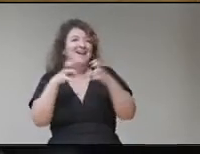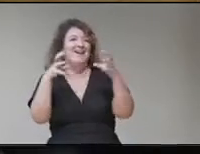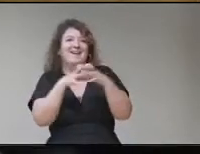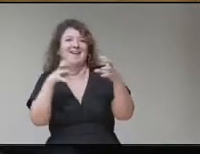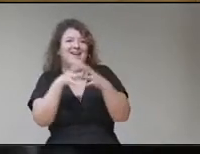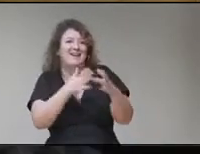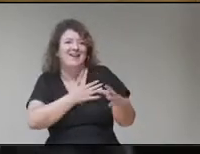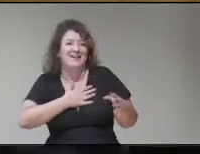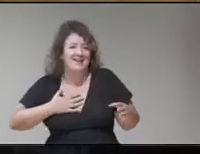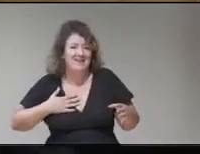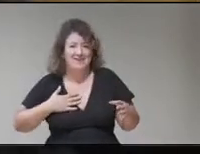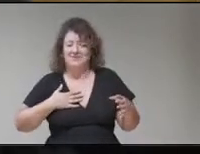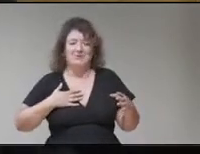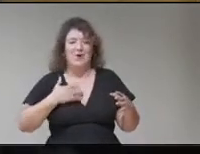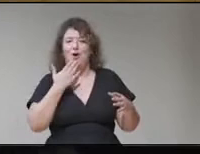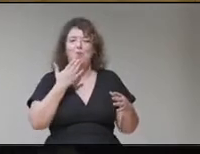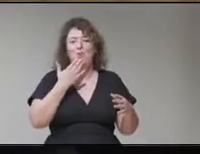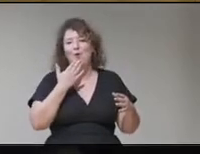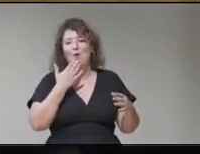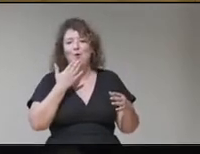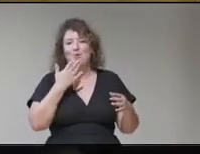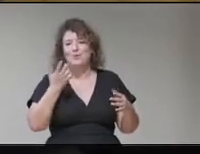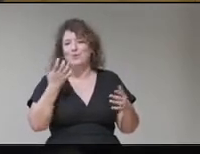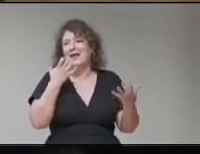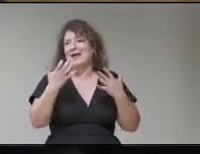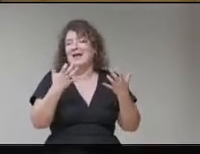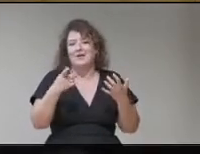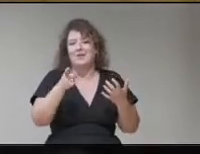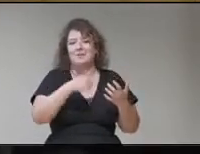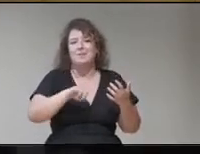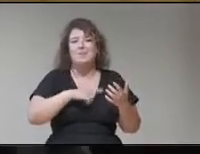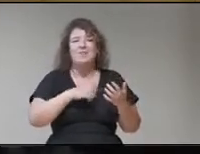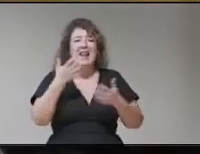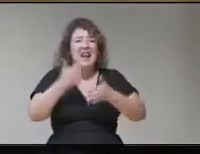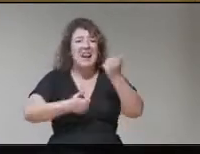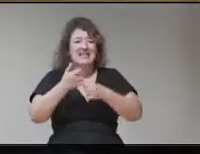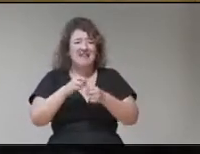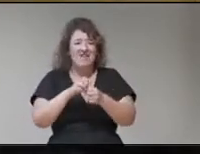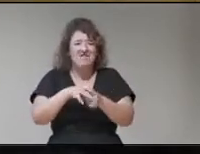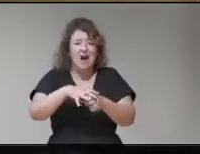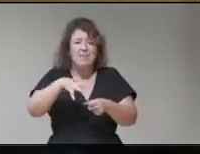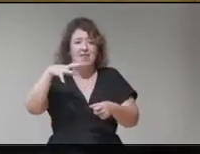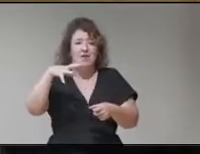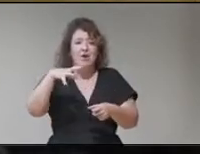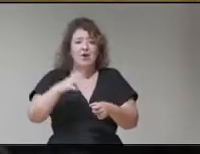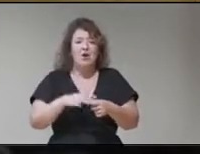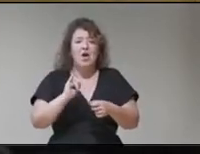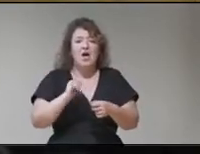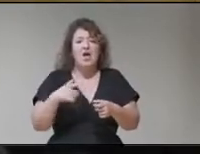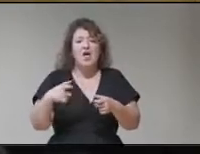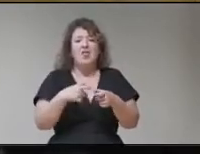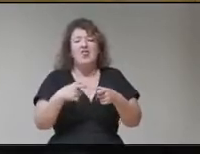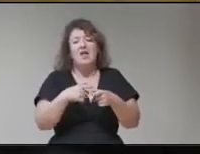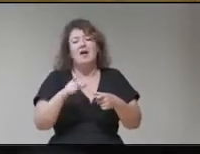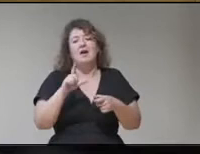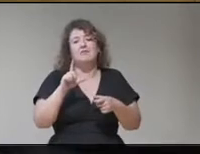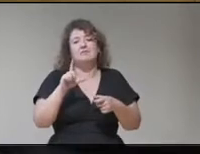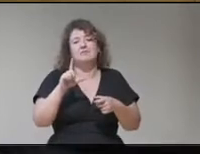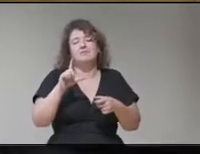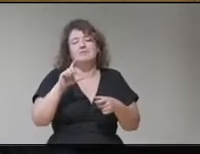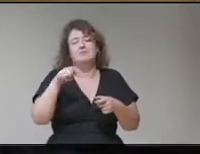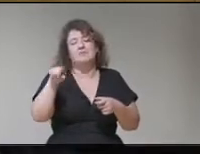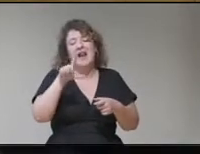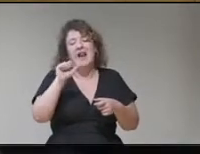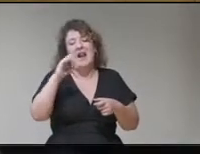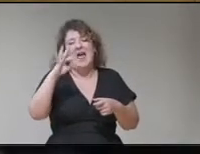es semejante a la que tenemos, por ejemplo, en la fermentación de la leche, en que tú tienes una cepa de Lactococcus lactis y